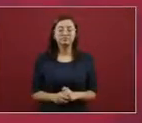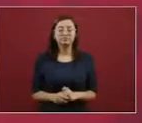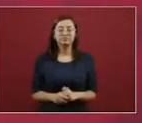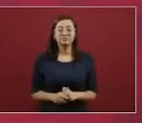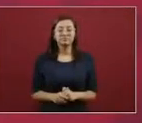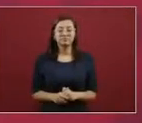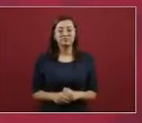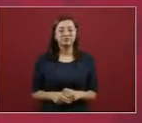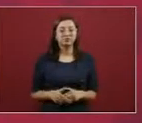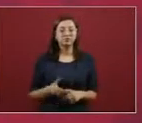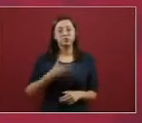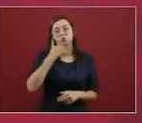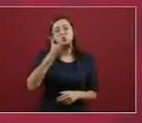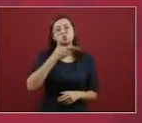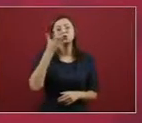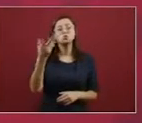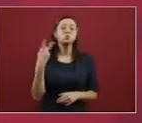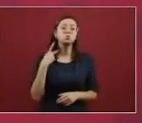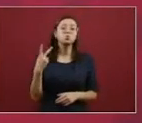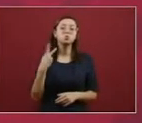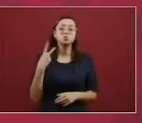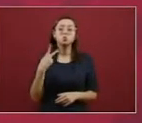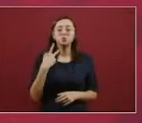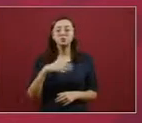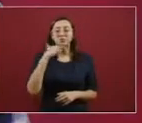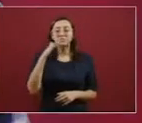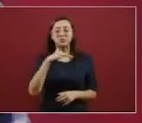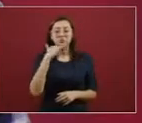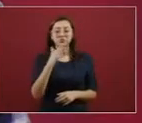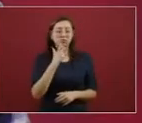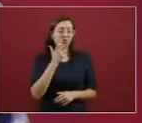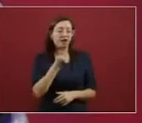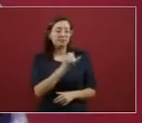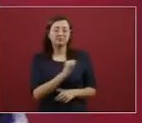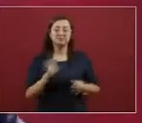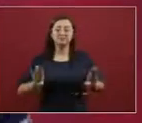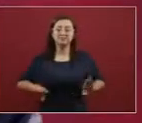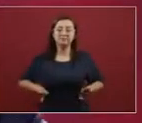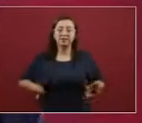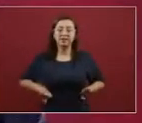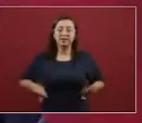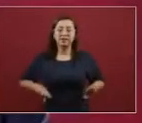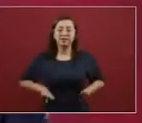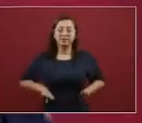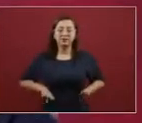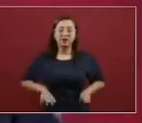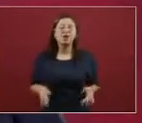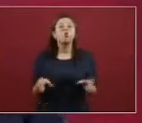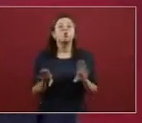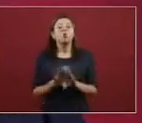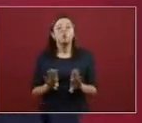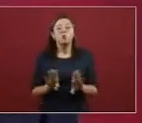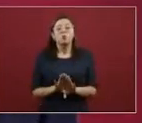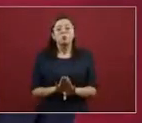tradicionales o corruptos se tenían que